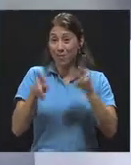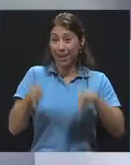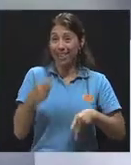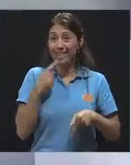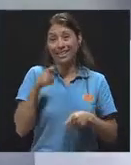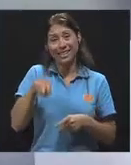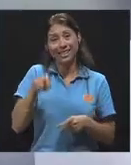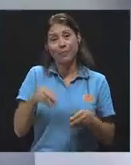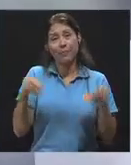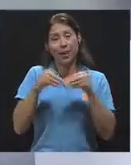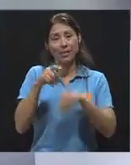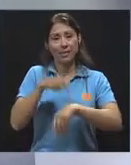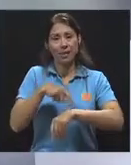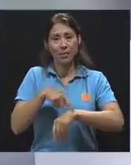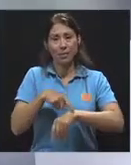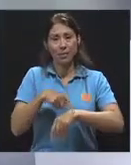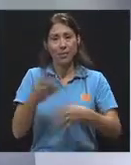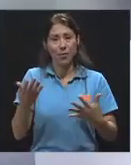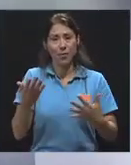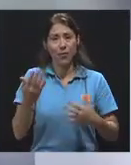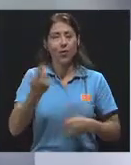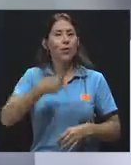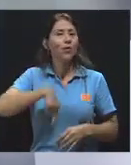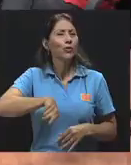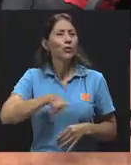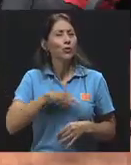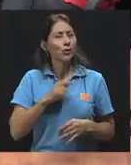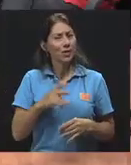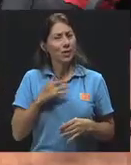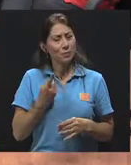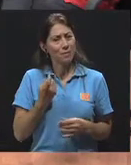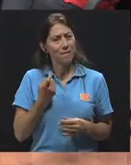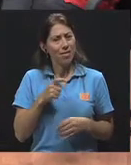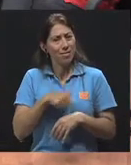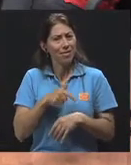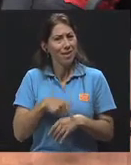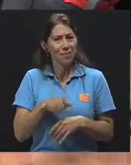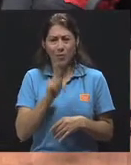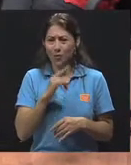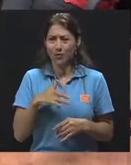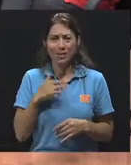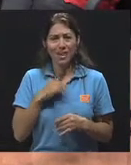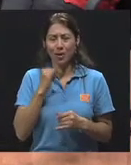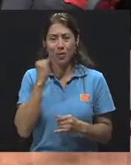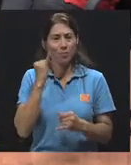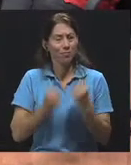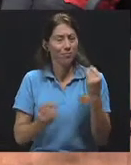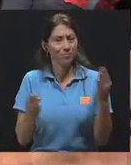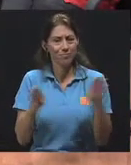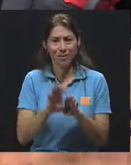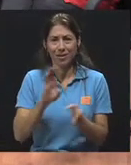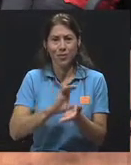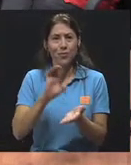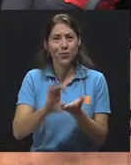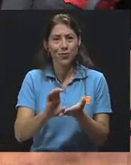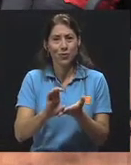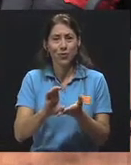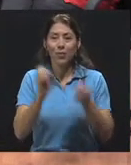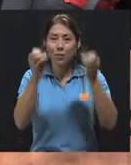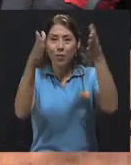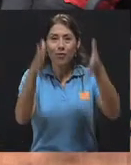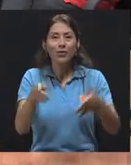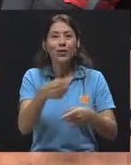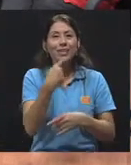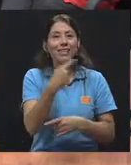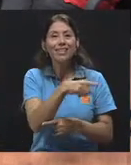tiempo, no sentimos que cerramos el curso y los profesores dicen, no sentimos que cubrimos con